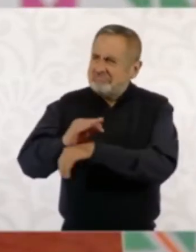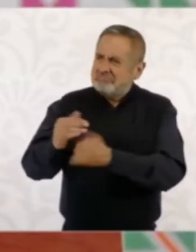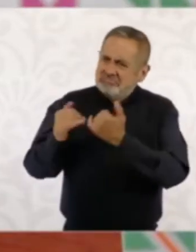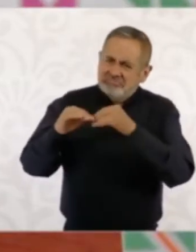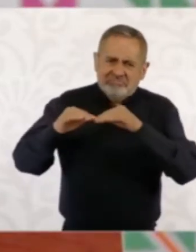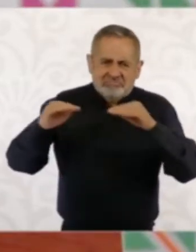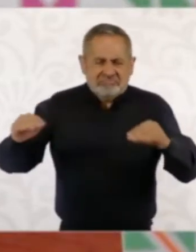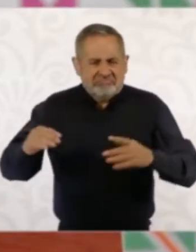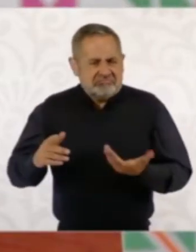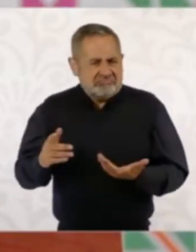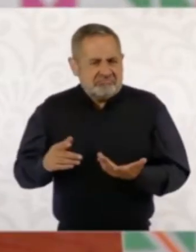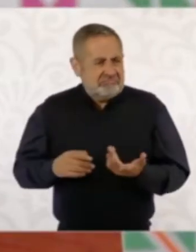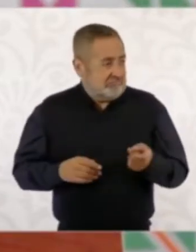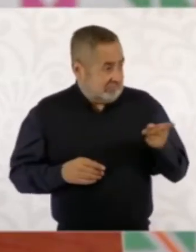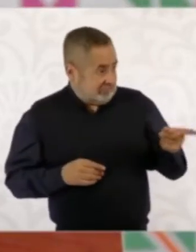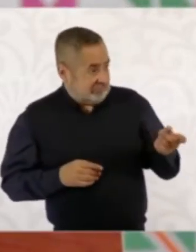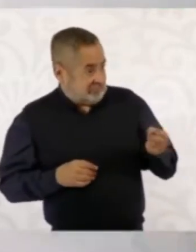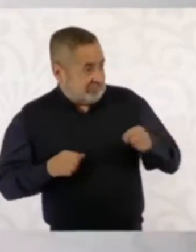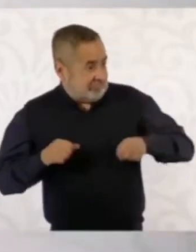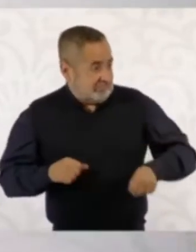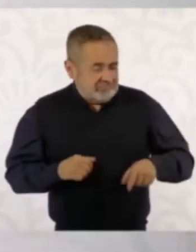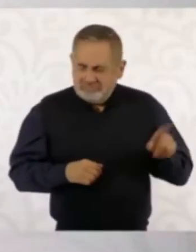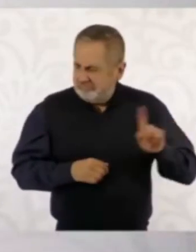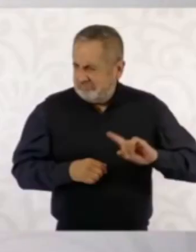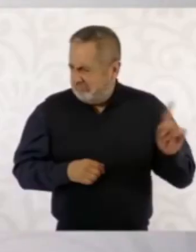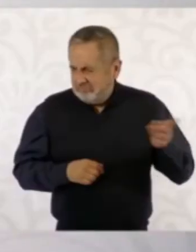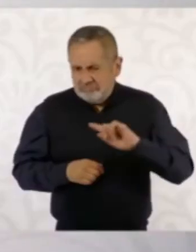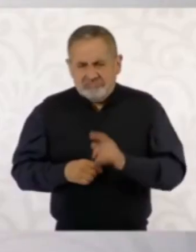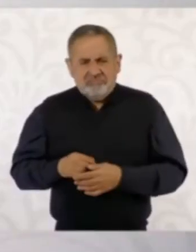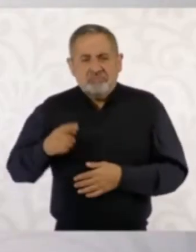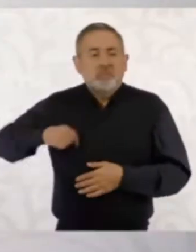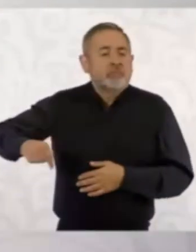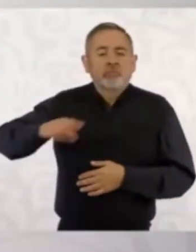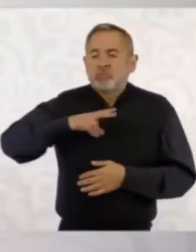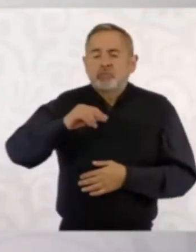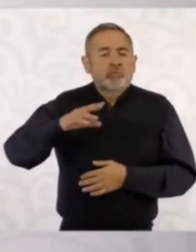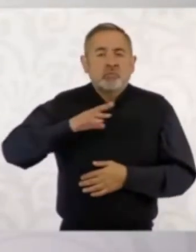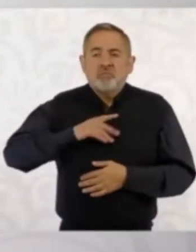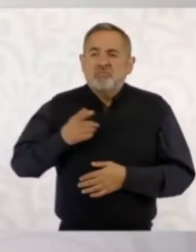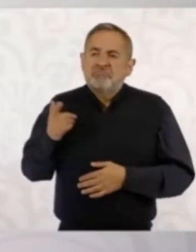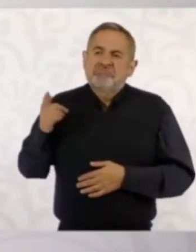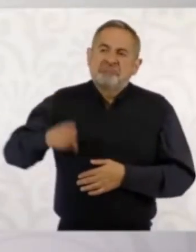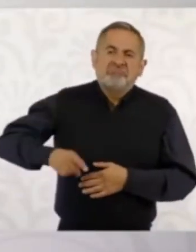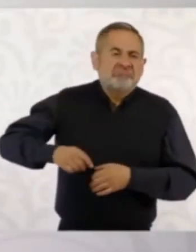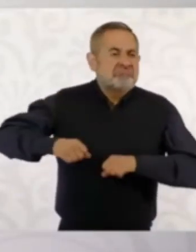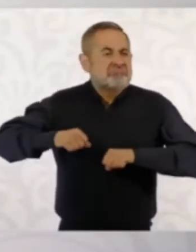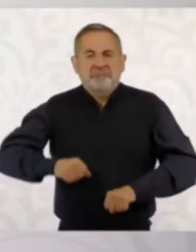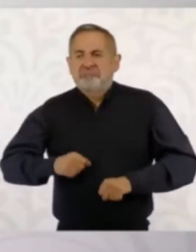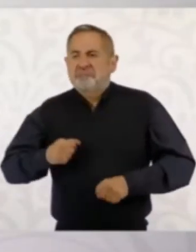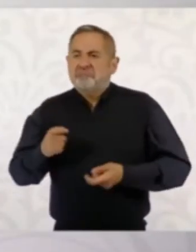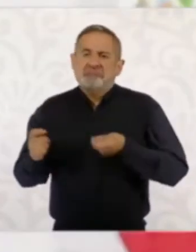nosotros, ni antidemocracia, ni autoritarismo, al revés.